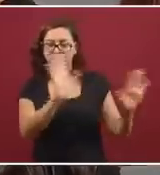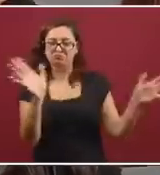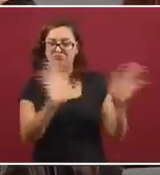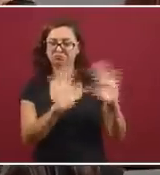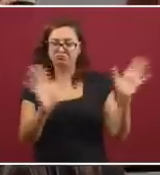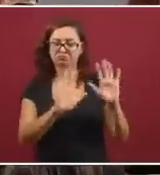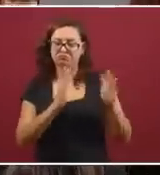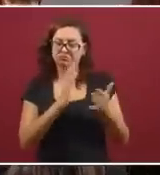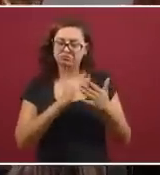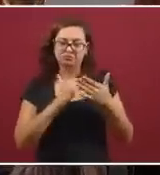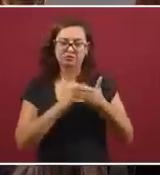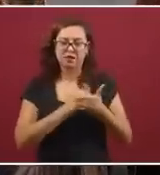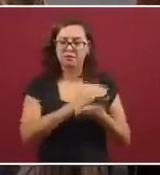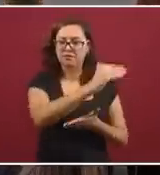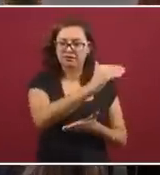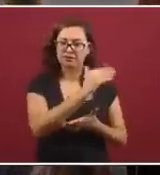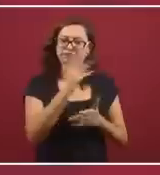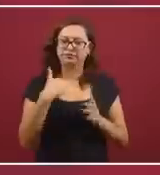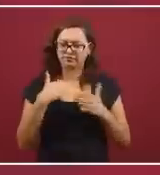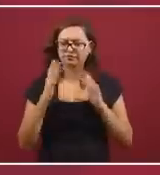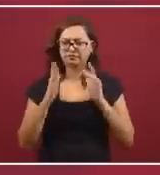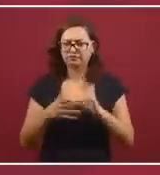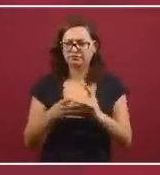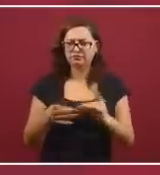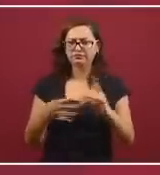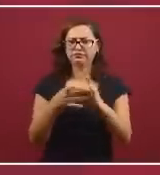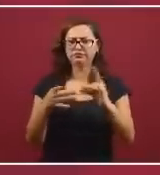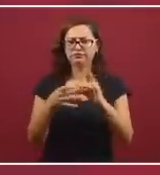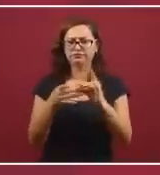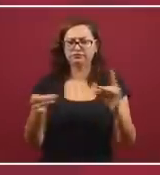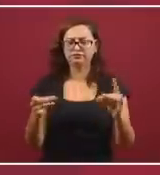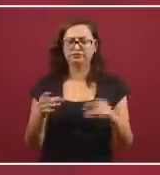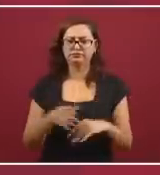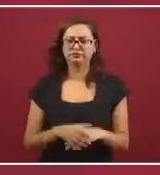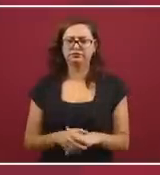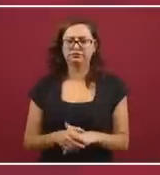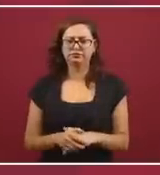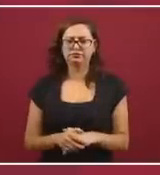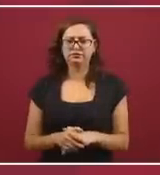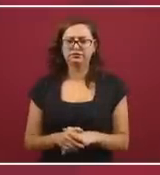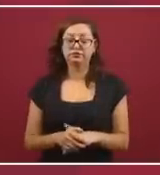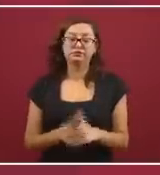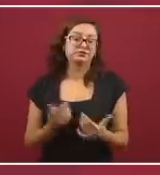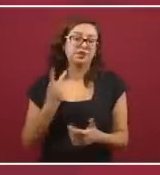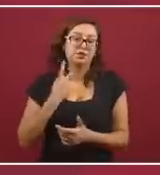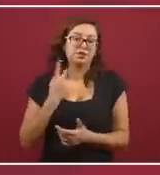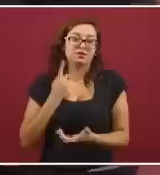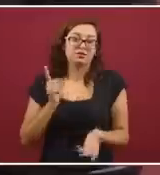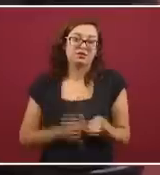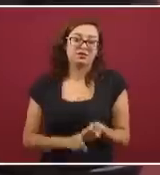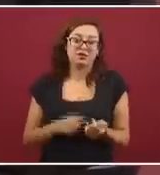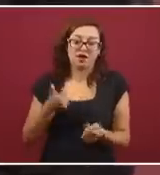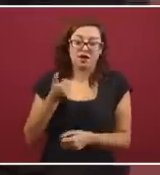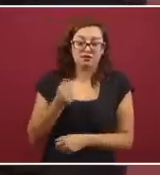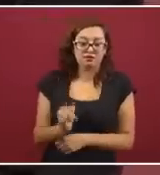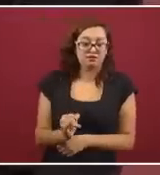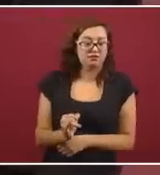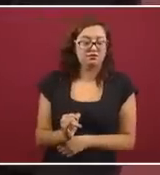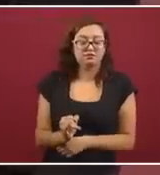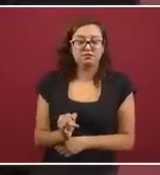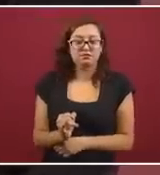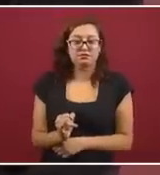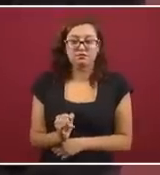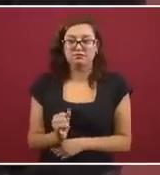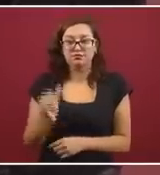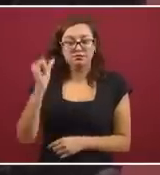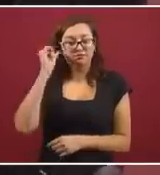pero pues eso es consustancial a la política siempre vamos a